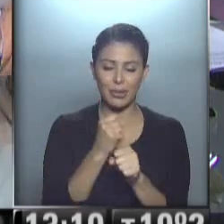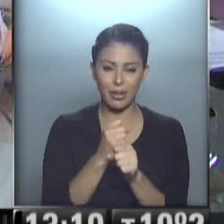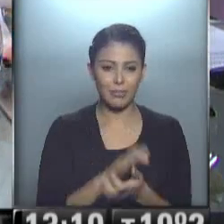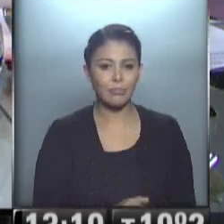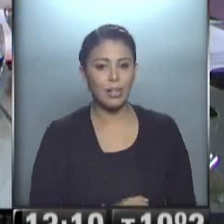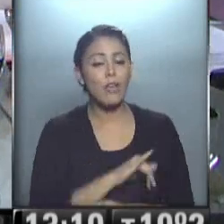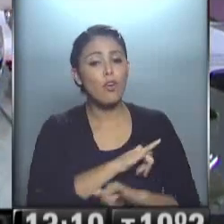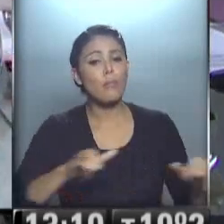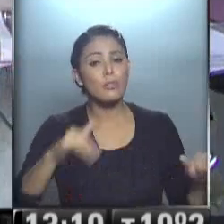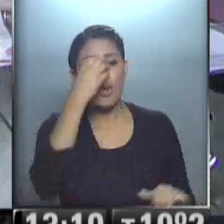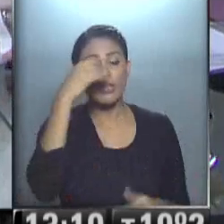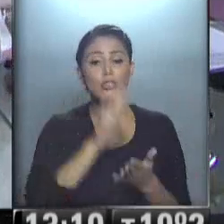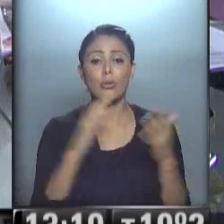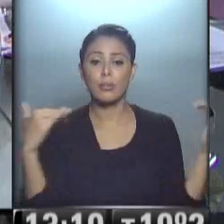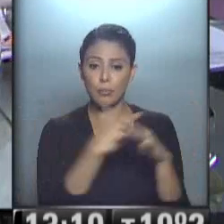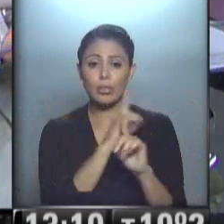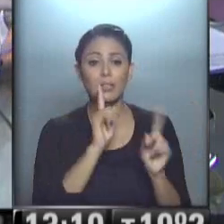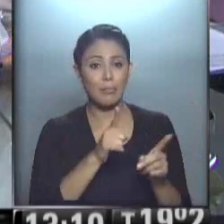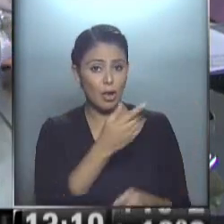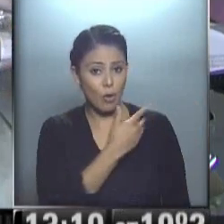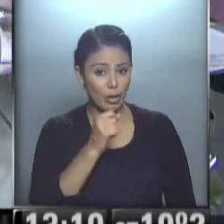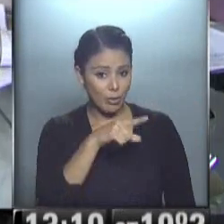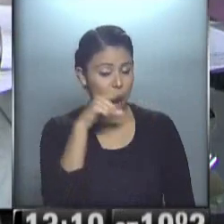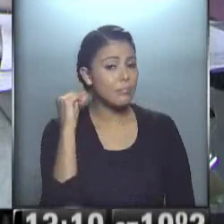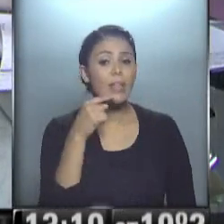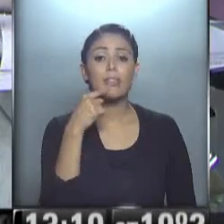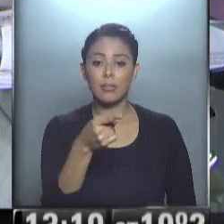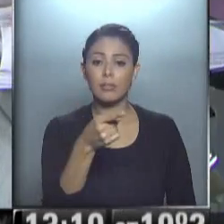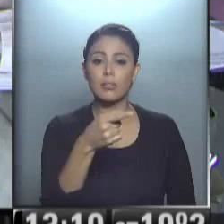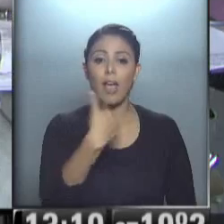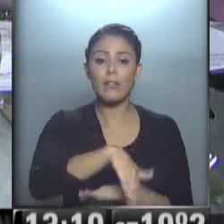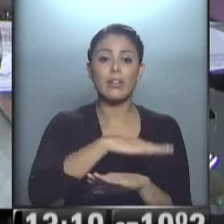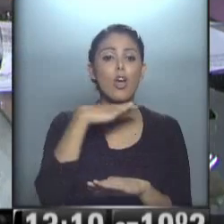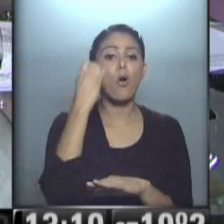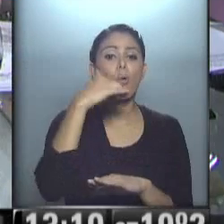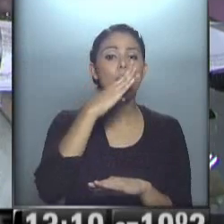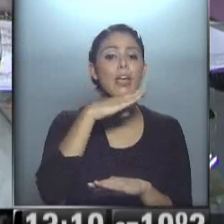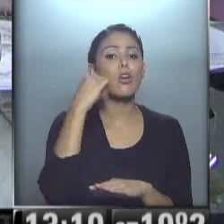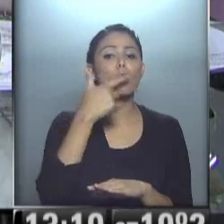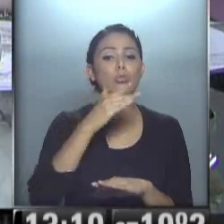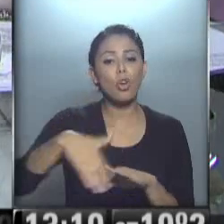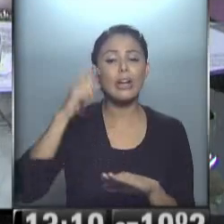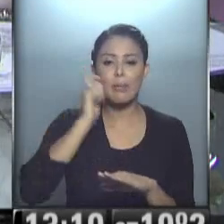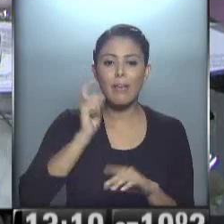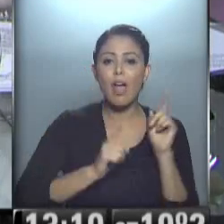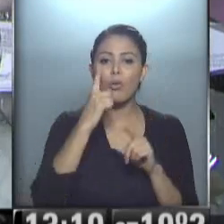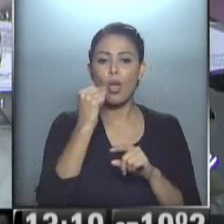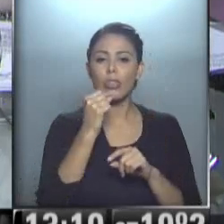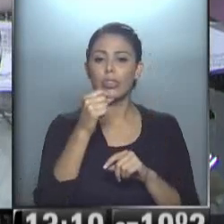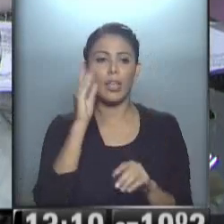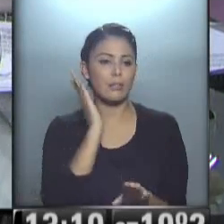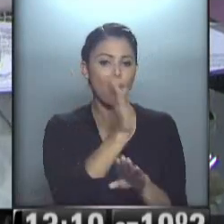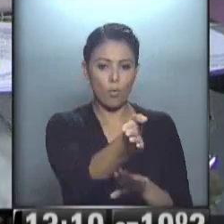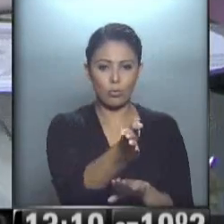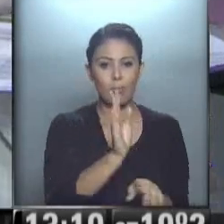Llega información de Vialidad Nacional que asegura también del gobierno de la ciudad que tanto la avenida Juan B. Justo como Rivadavia son por unos días única dirección,